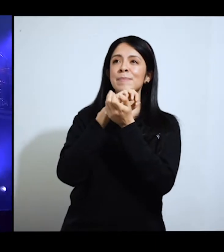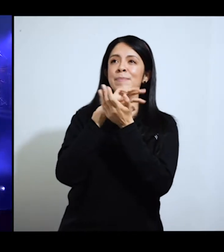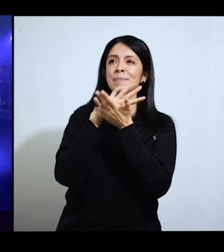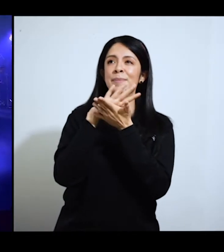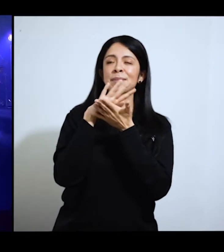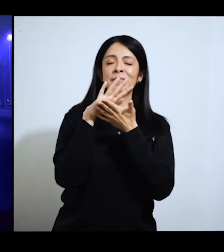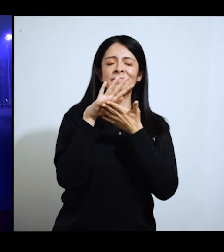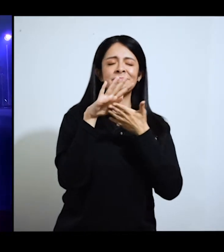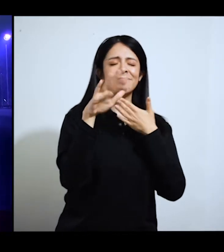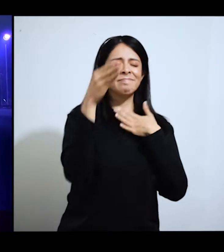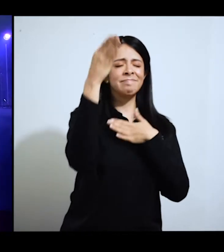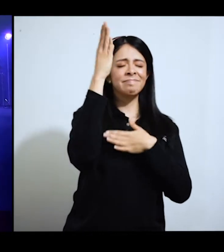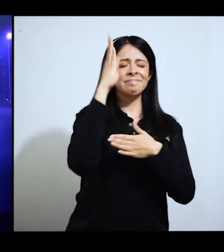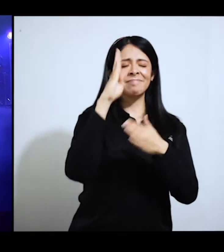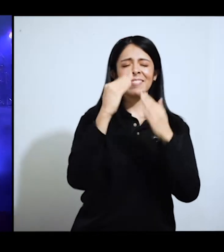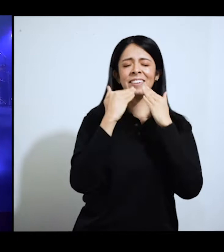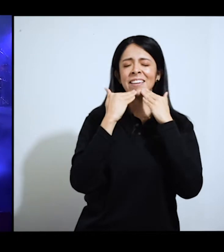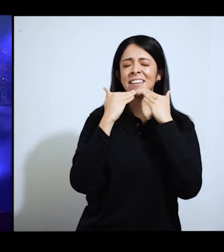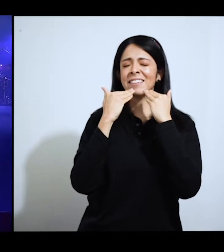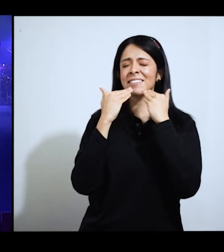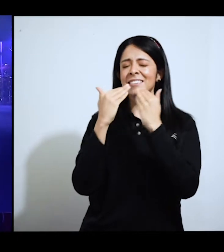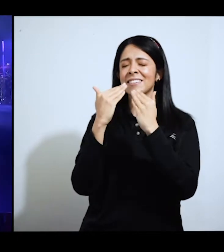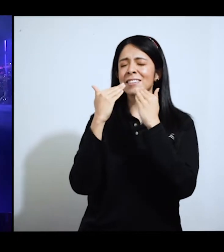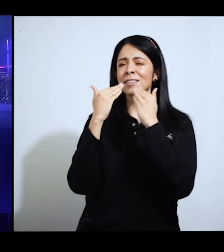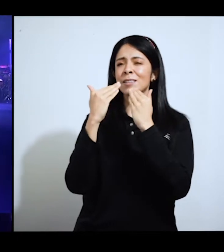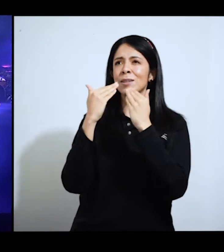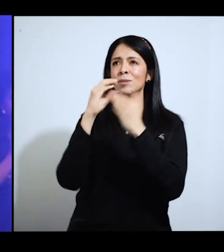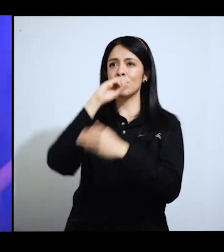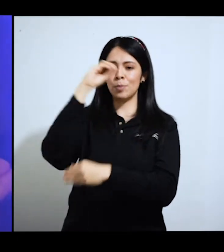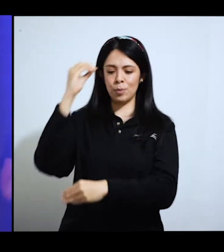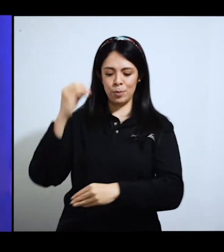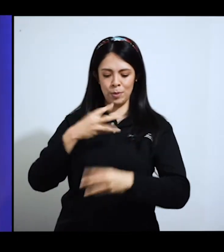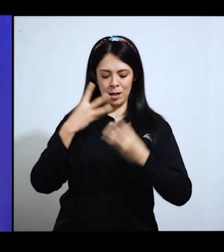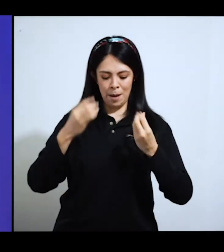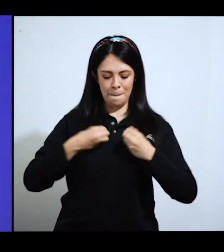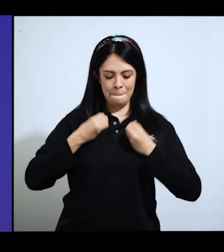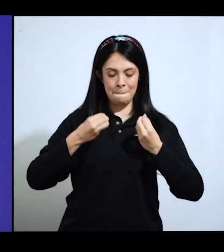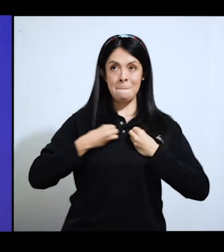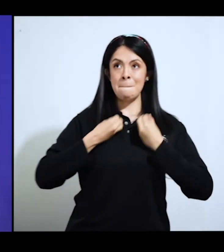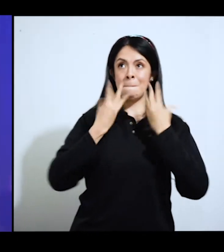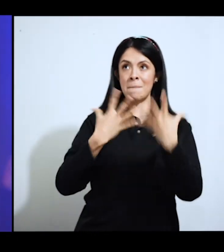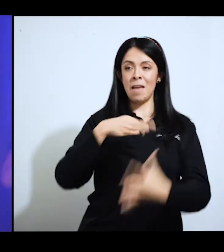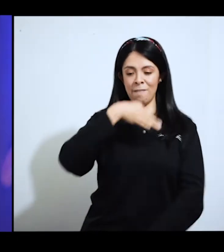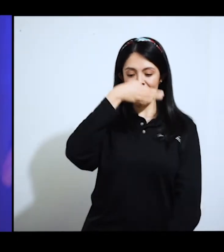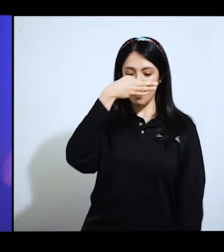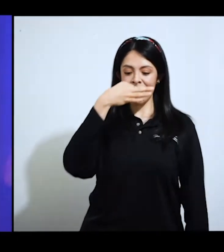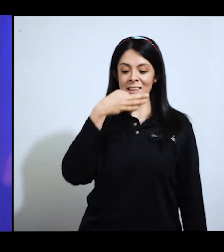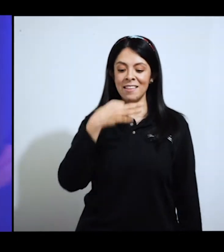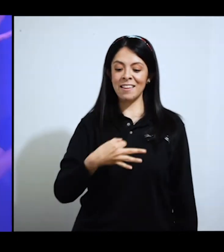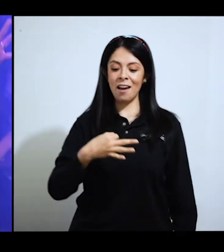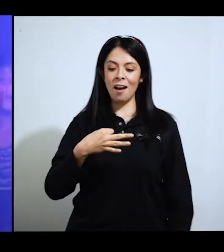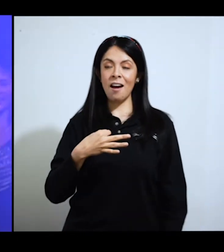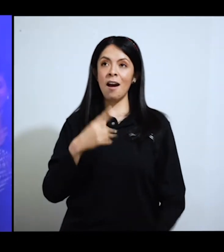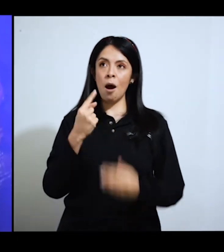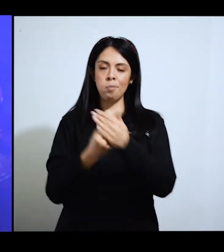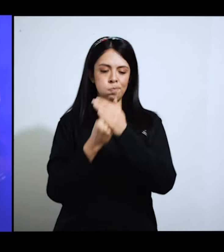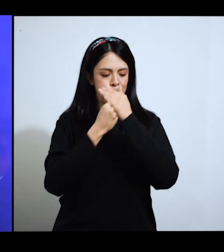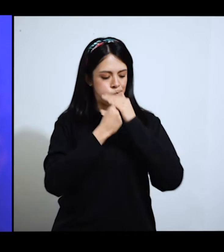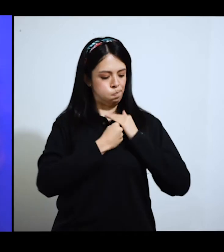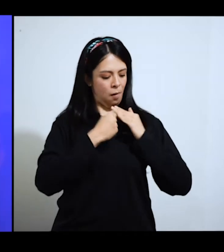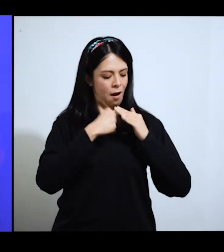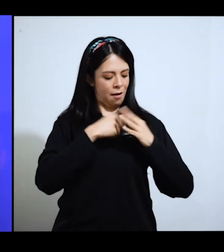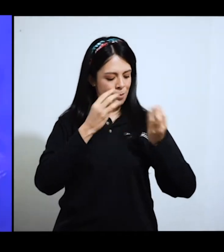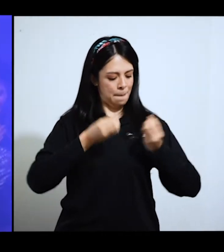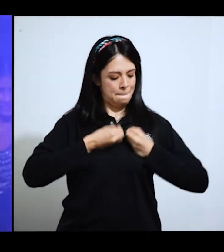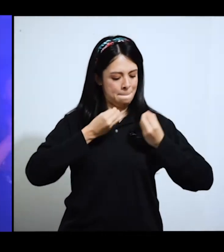Gracias, Espíritu Santo de Dios. Espíritu que da vida, Espíritu de verdad, Espíritu que